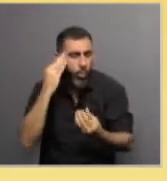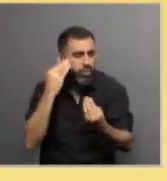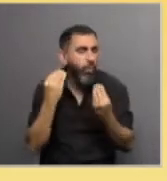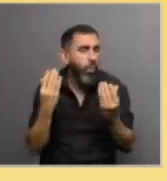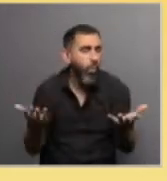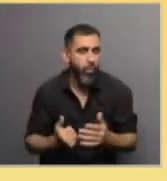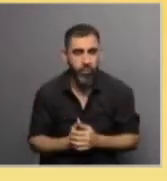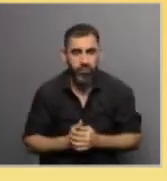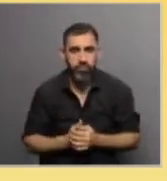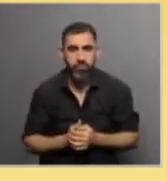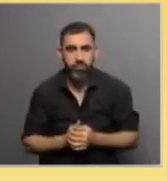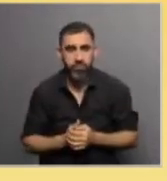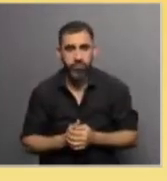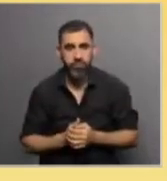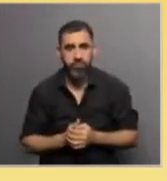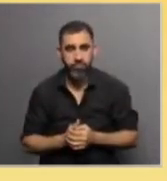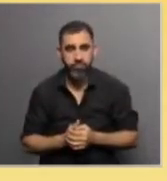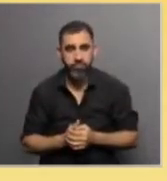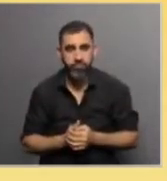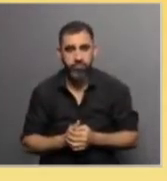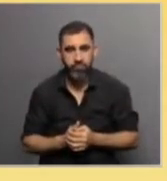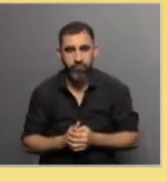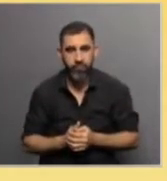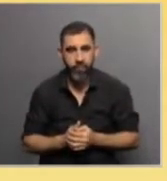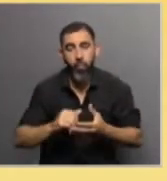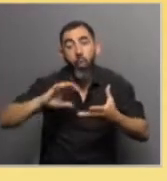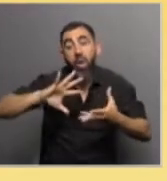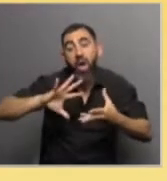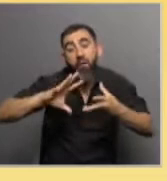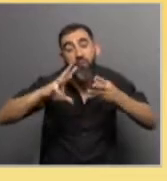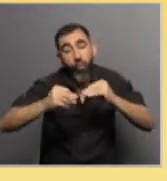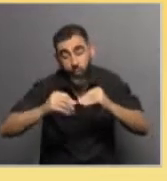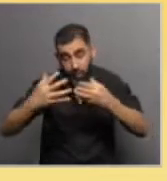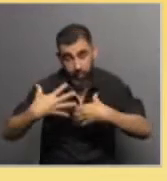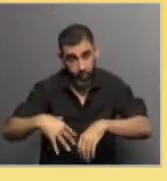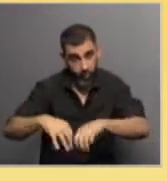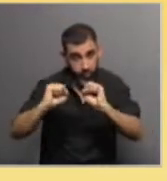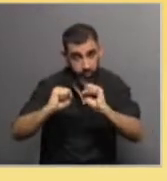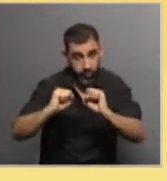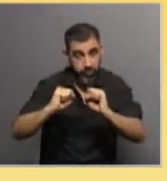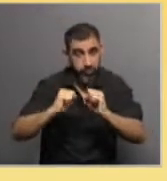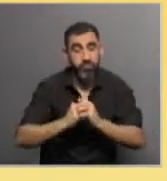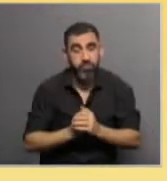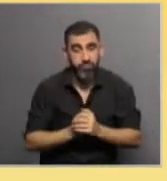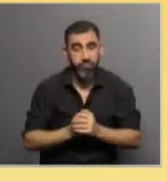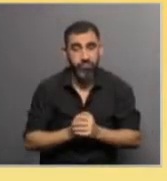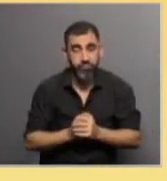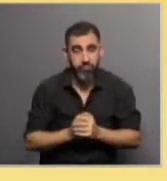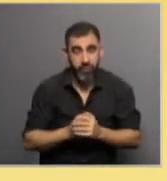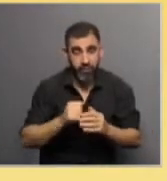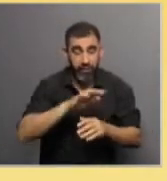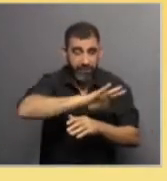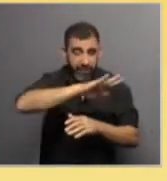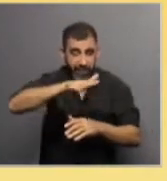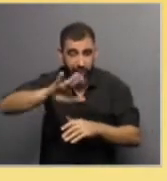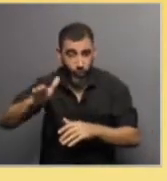esa historia? Claro, teniendo en cuenta las estructuras que nosotros encontramos en estos